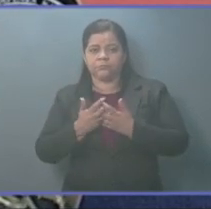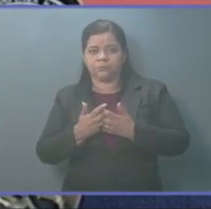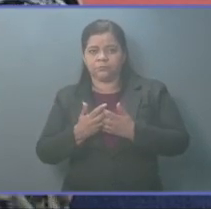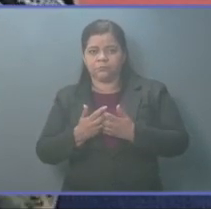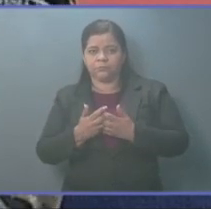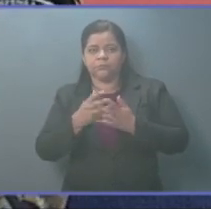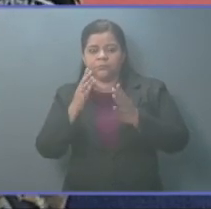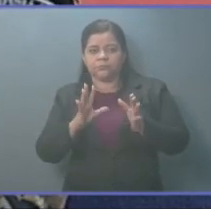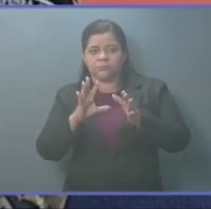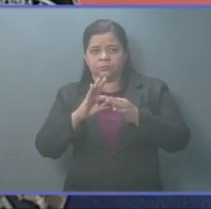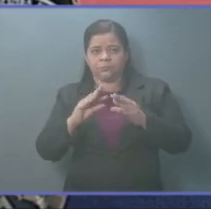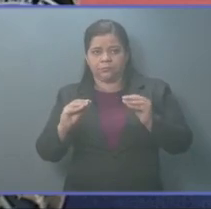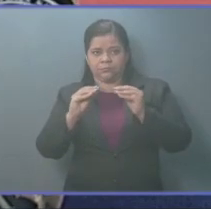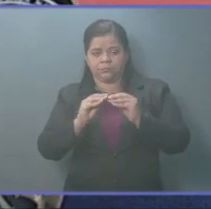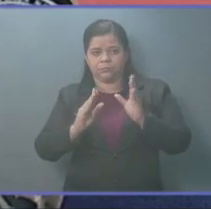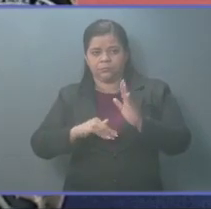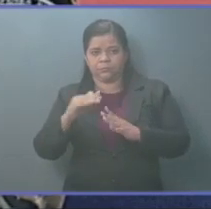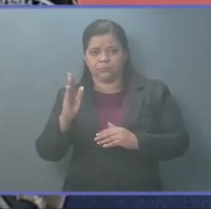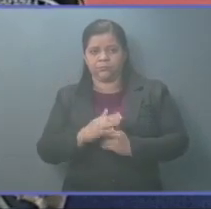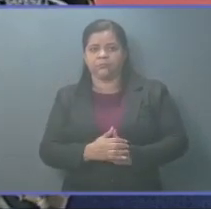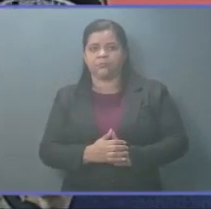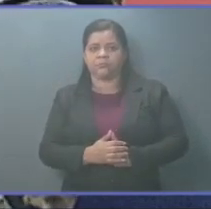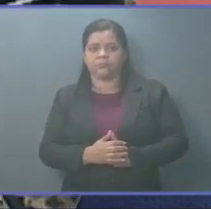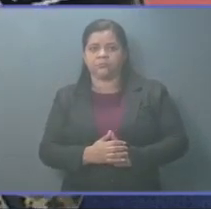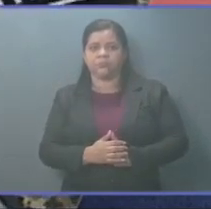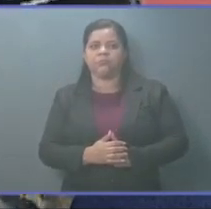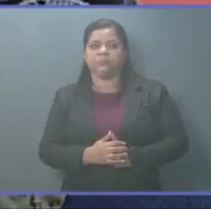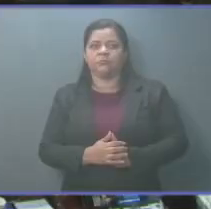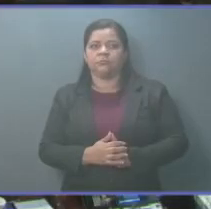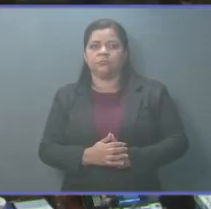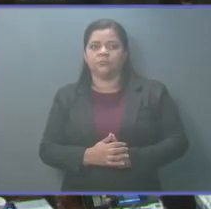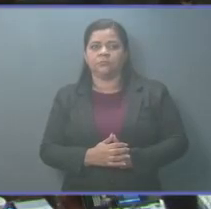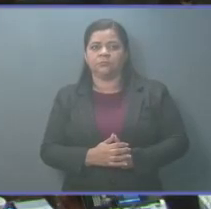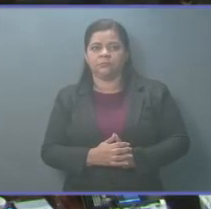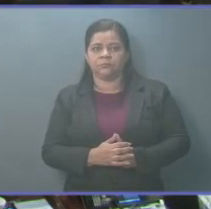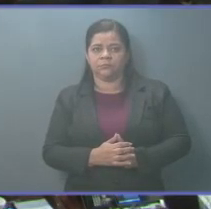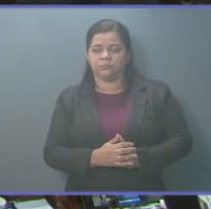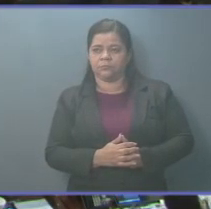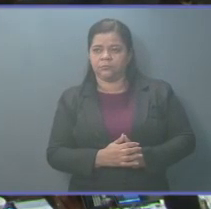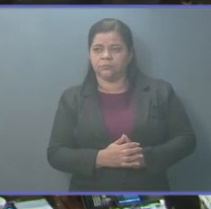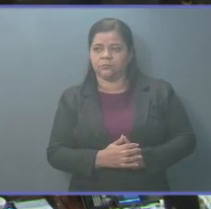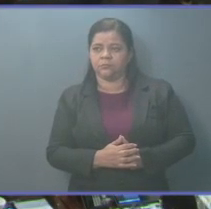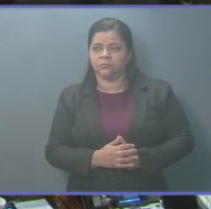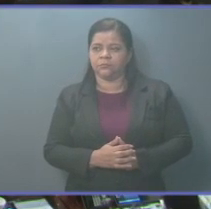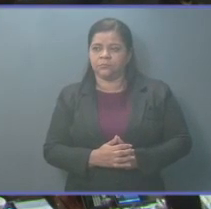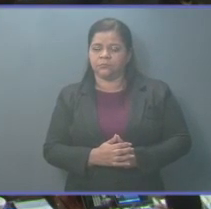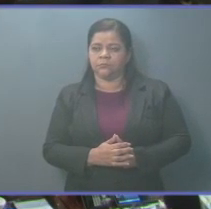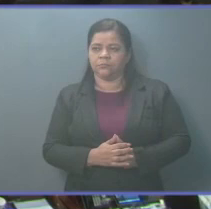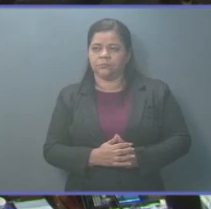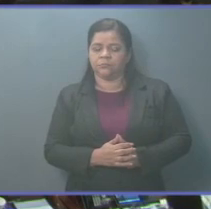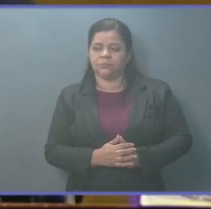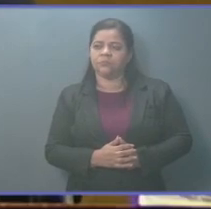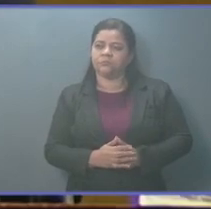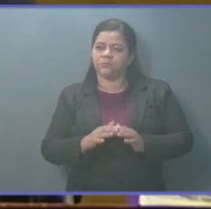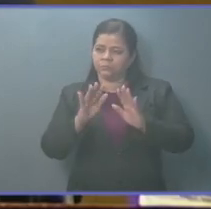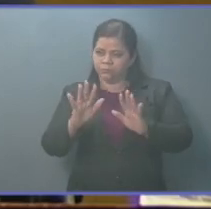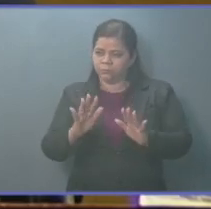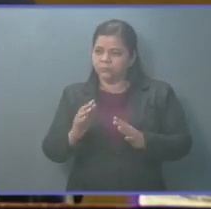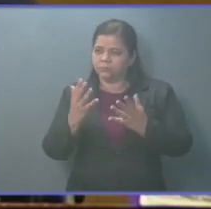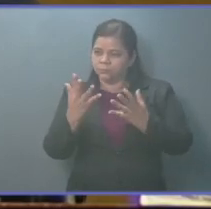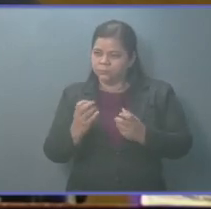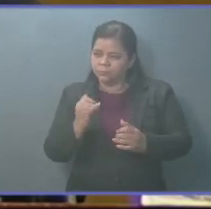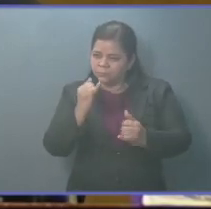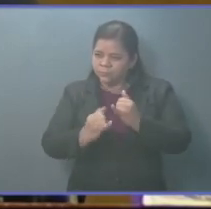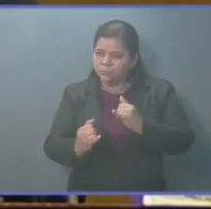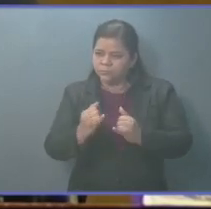y explicando qué es lo que sucedió. Vayamos finalizando,